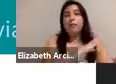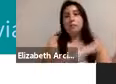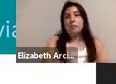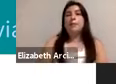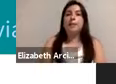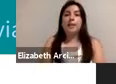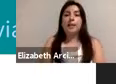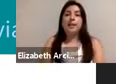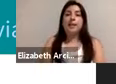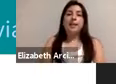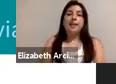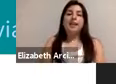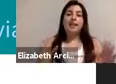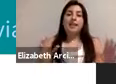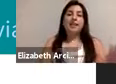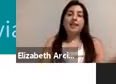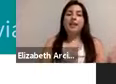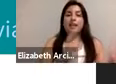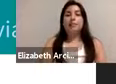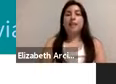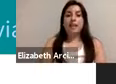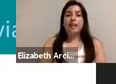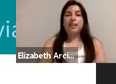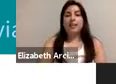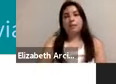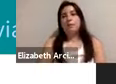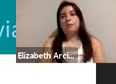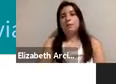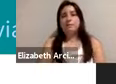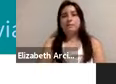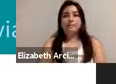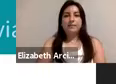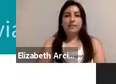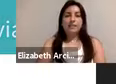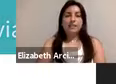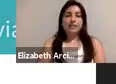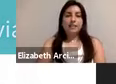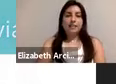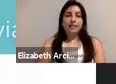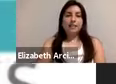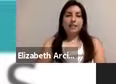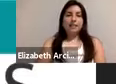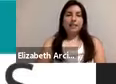todo lo demás se va a guiar y a enfocar en el campo visual.